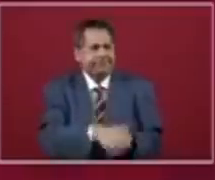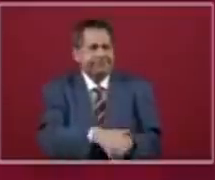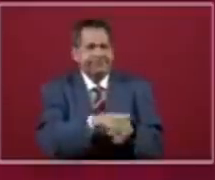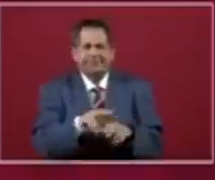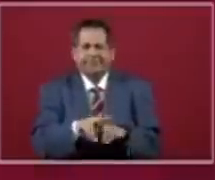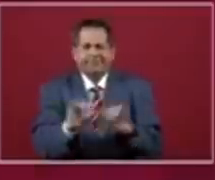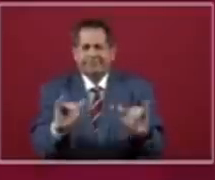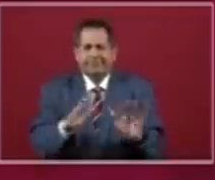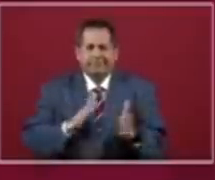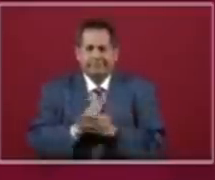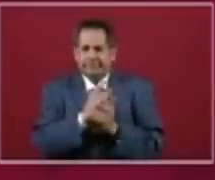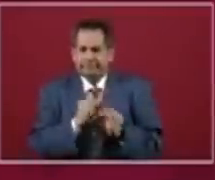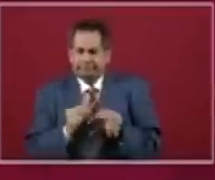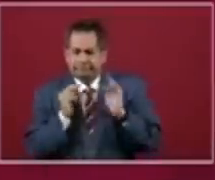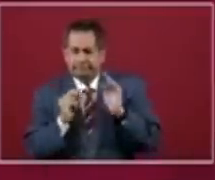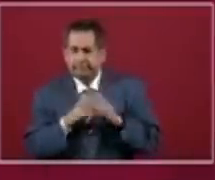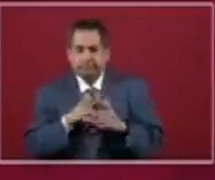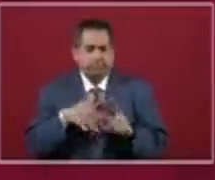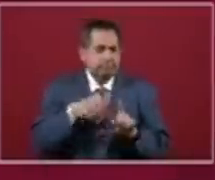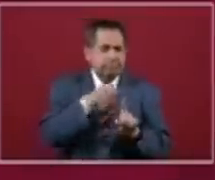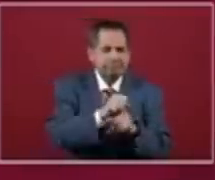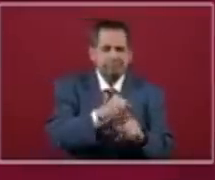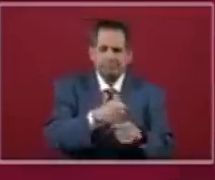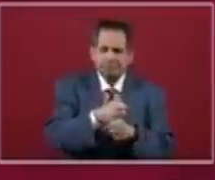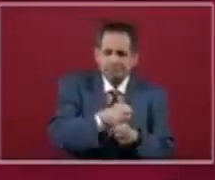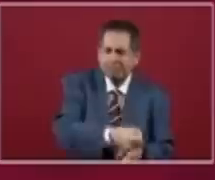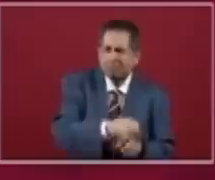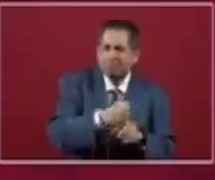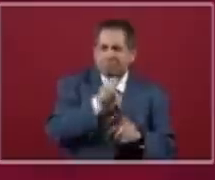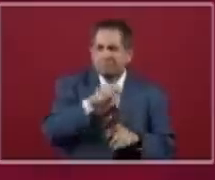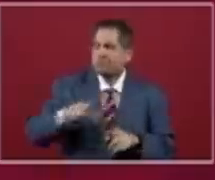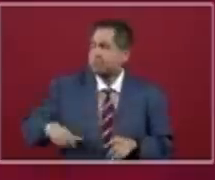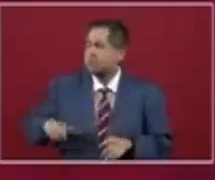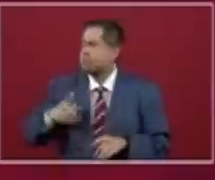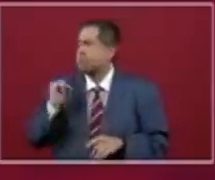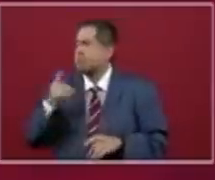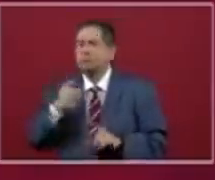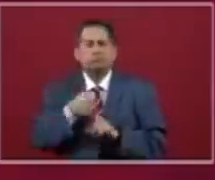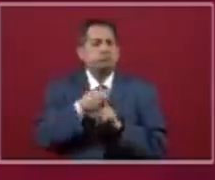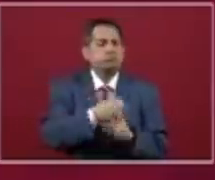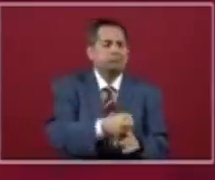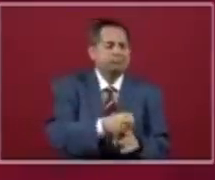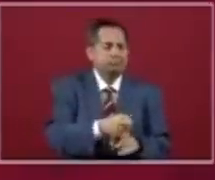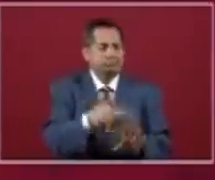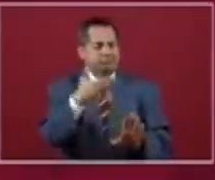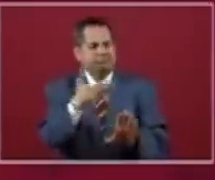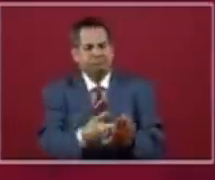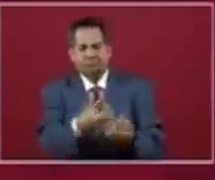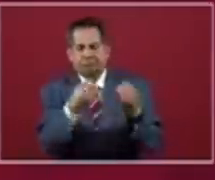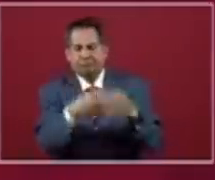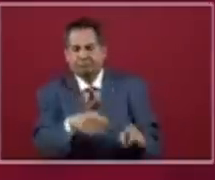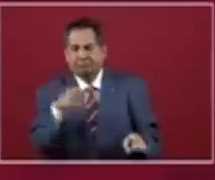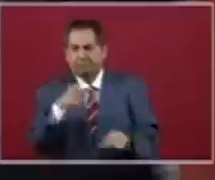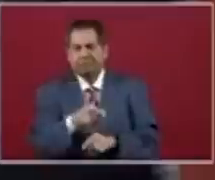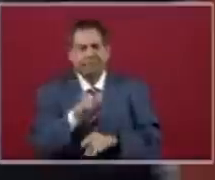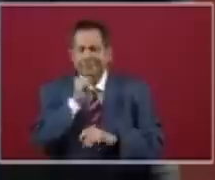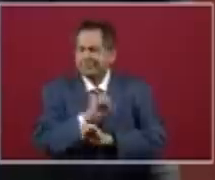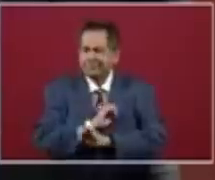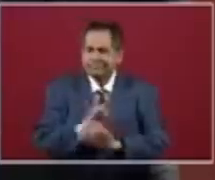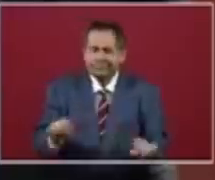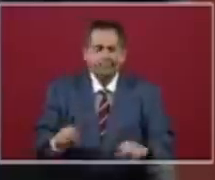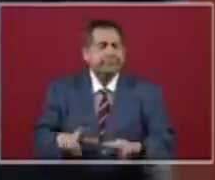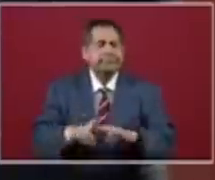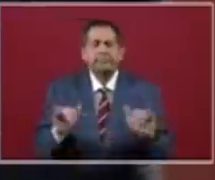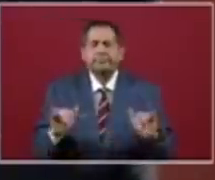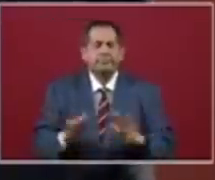nadie, no vamos a perseguir a nadie, no se va a utilizar el gobierno para perjudicar a nadie ni